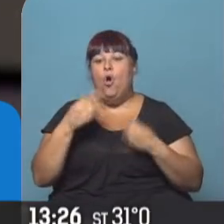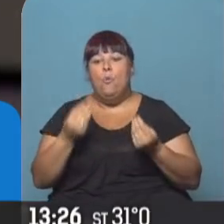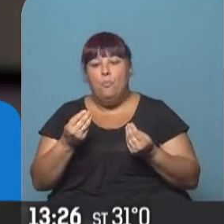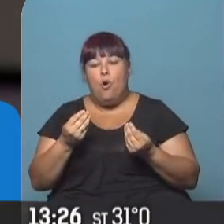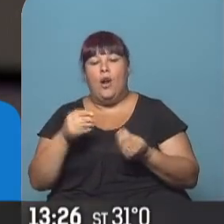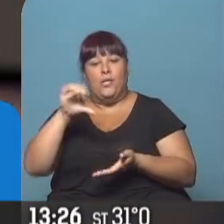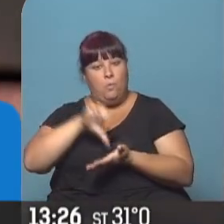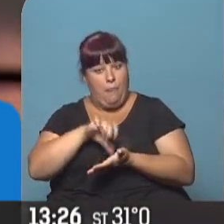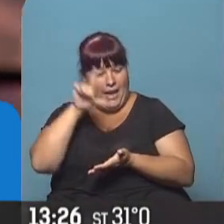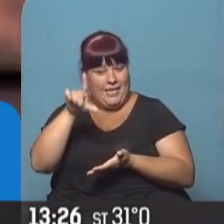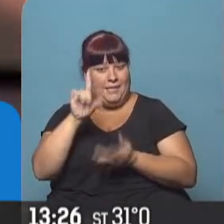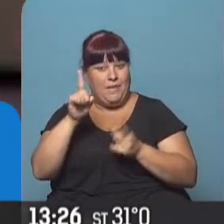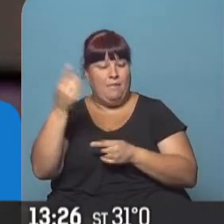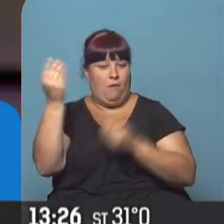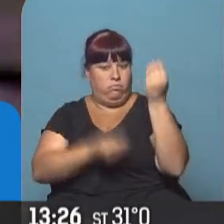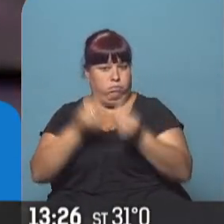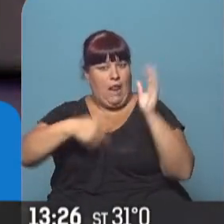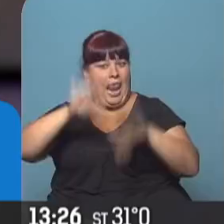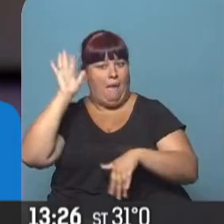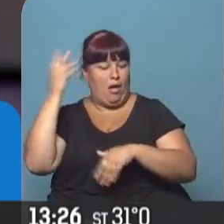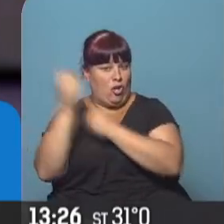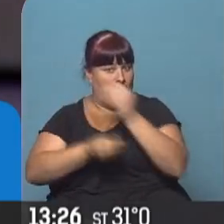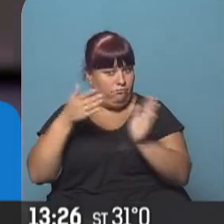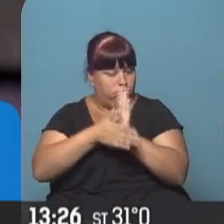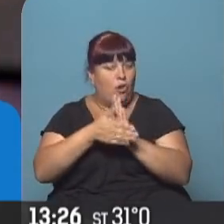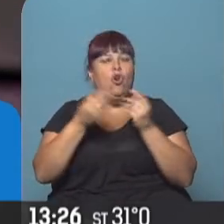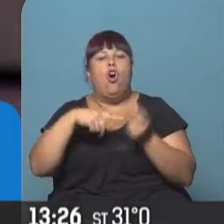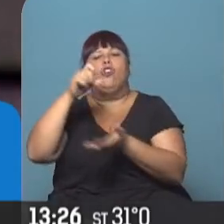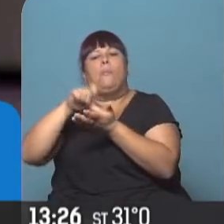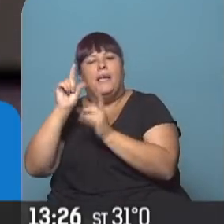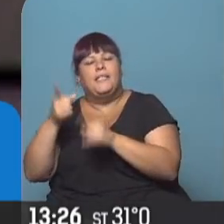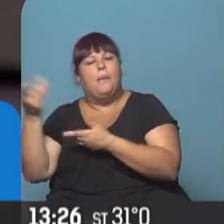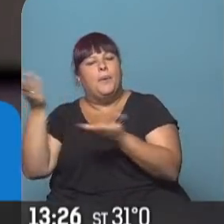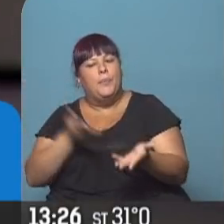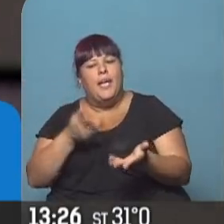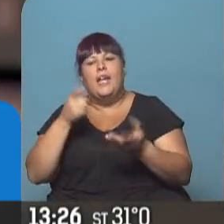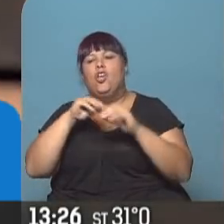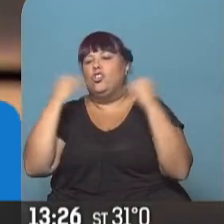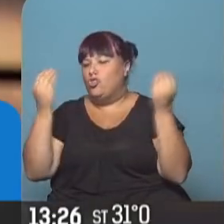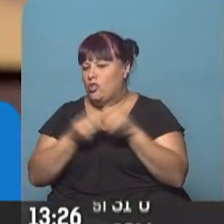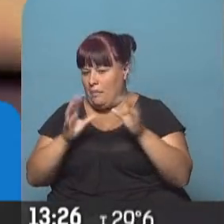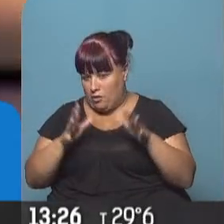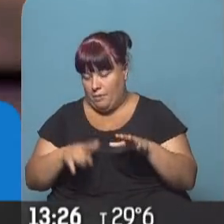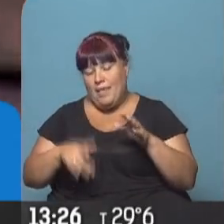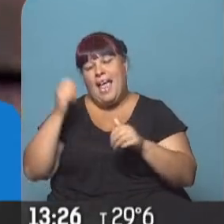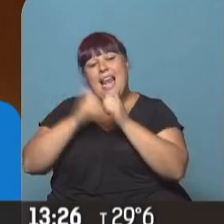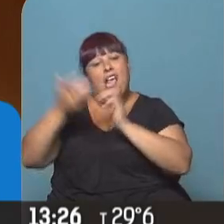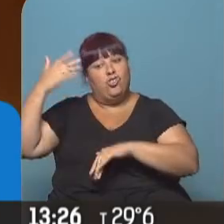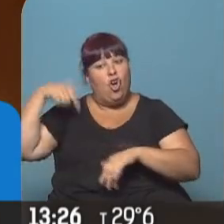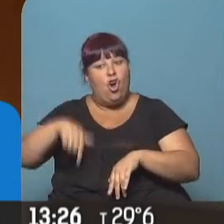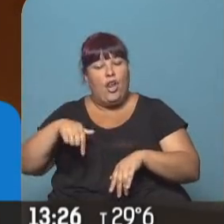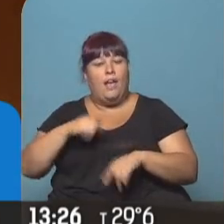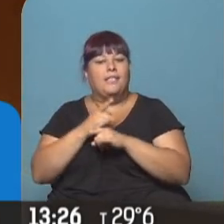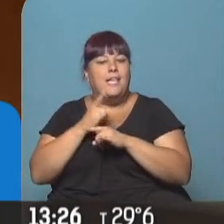es el país desde donde llegan la mayor cantidad de migrantes? ¿De qué otros países estamos recibiendo? ¿Qué cifras se manejan? Bueno, históricamente nosotros